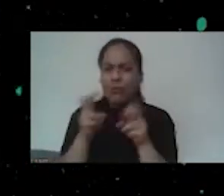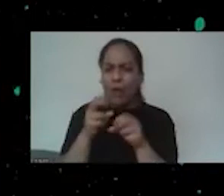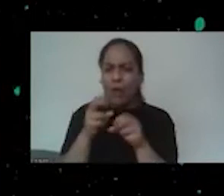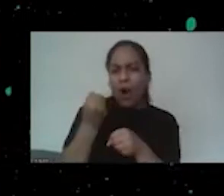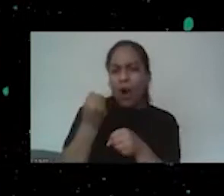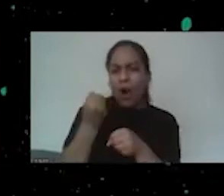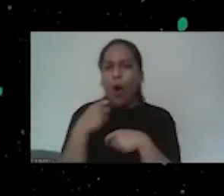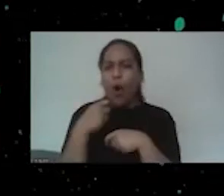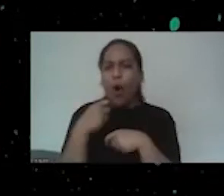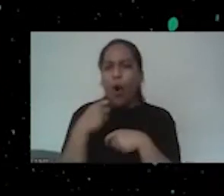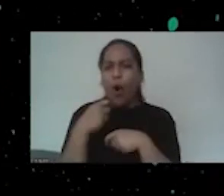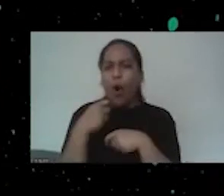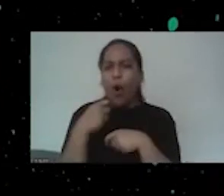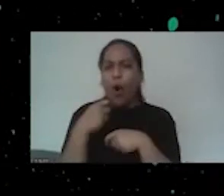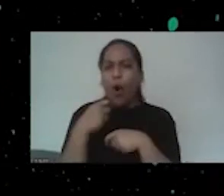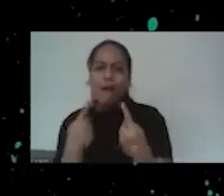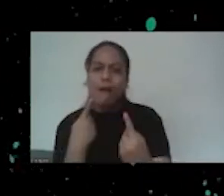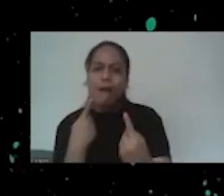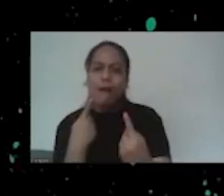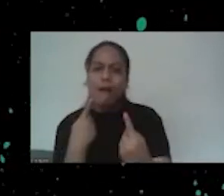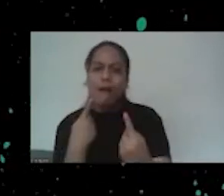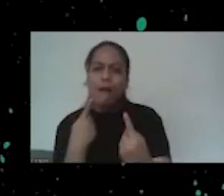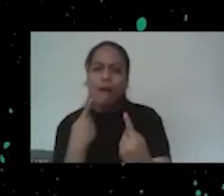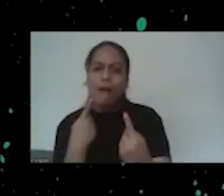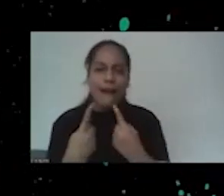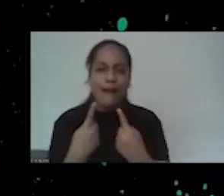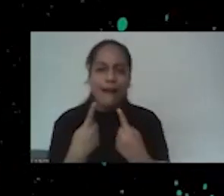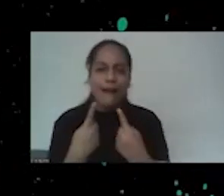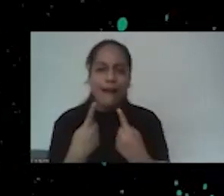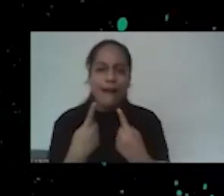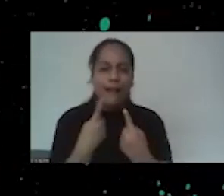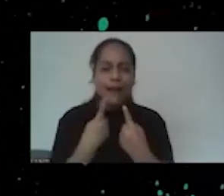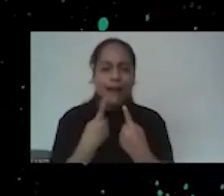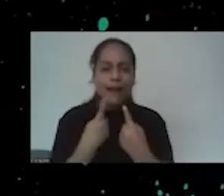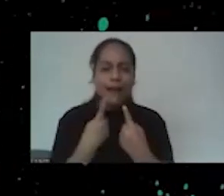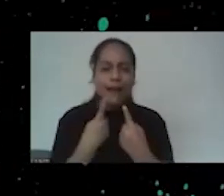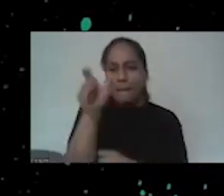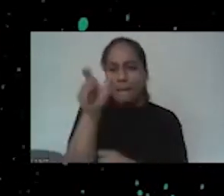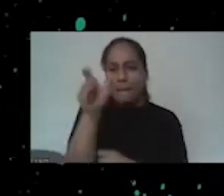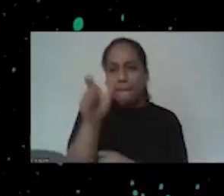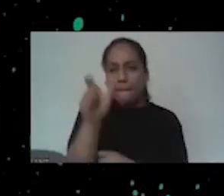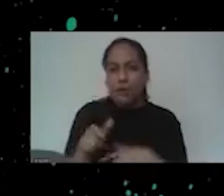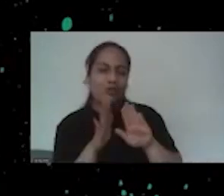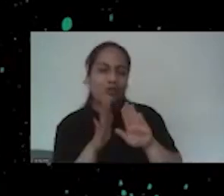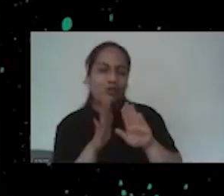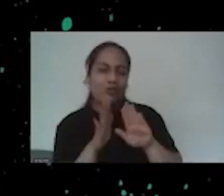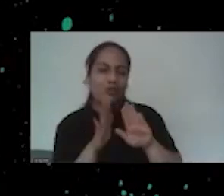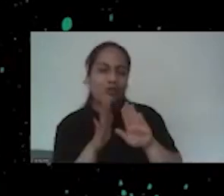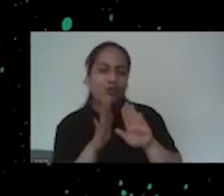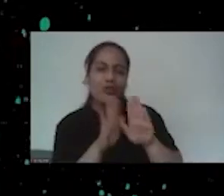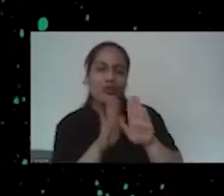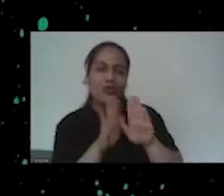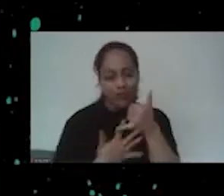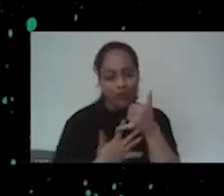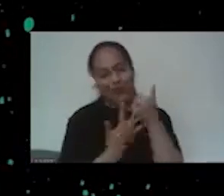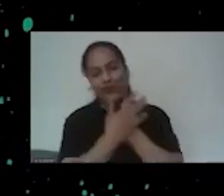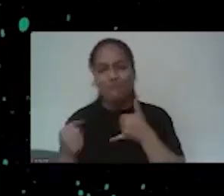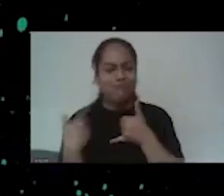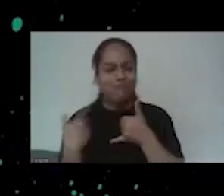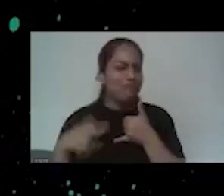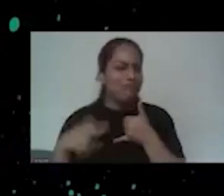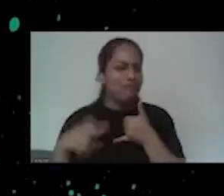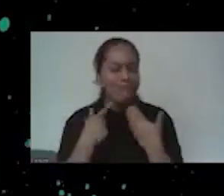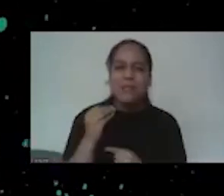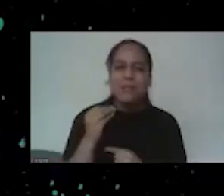diálogo con las comunidades indígenas de nuestro país. Ha sido de una riqueza impresionante, además,